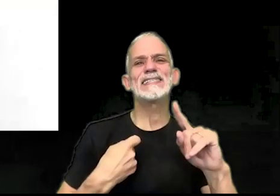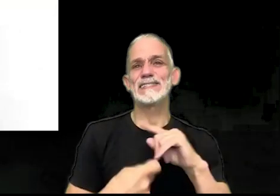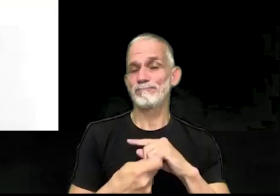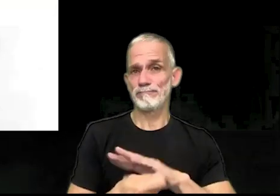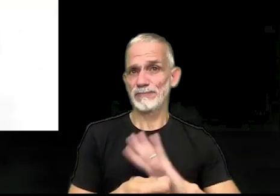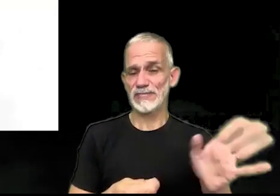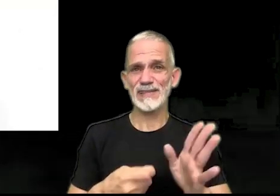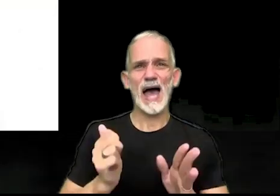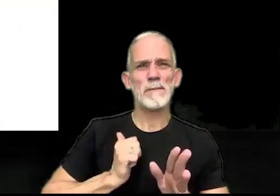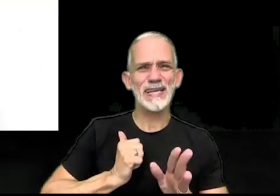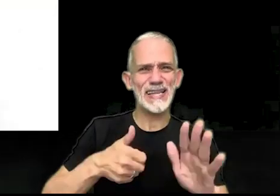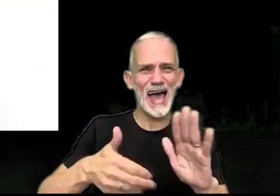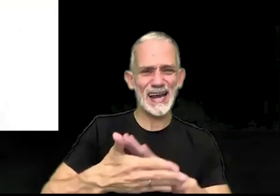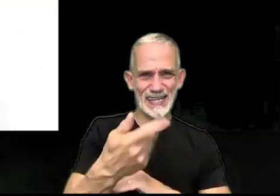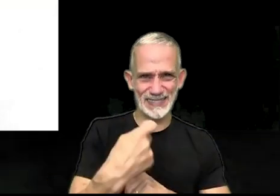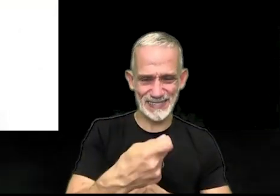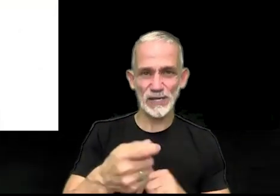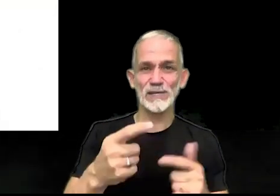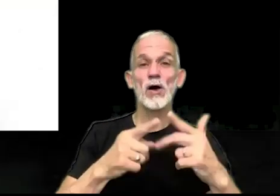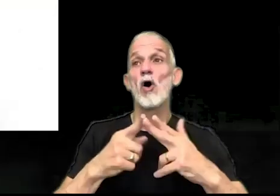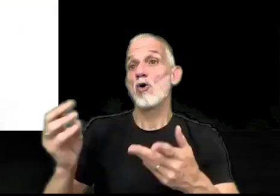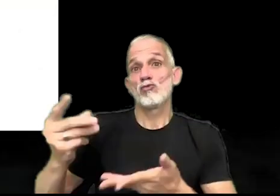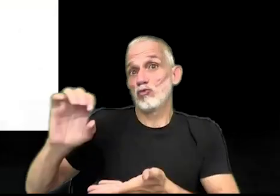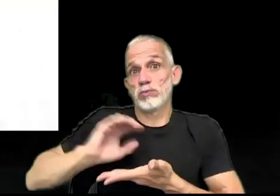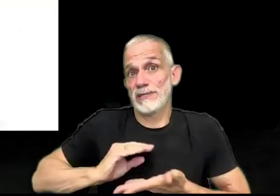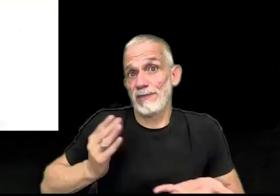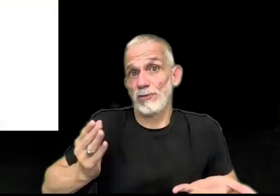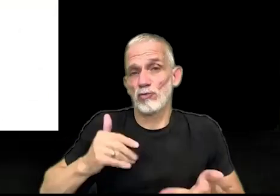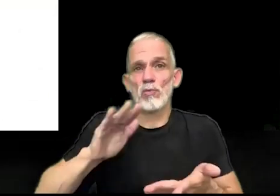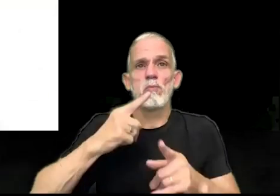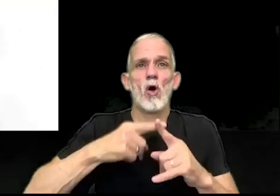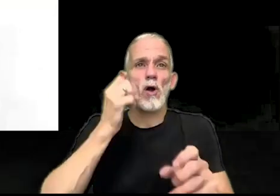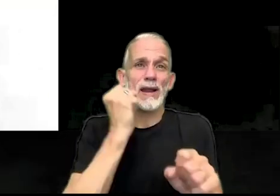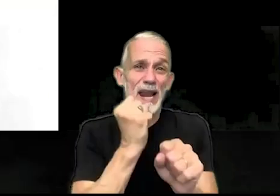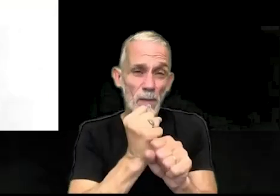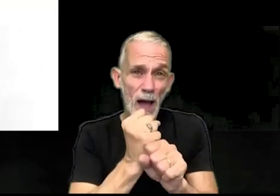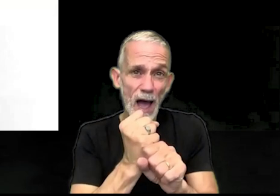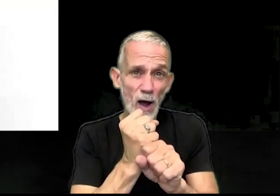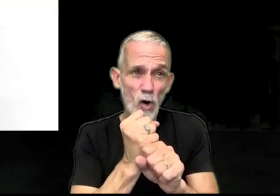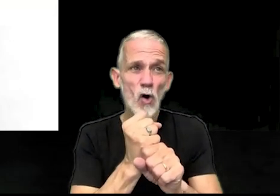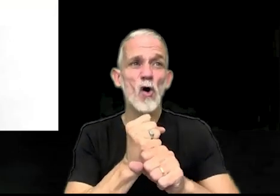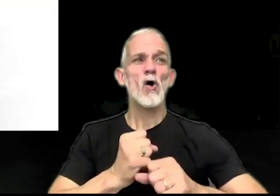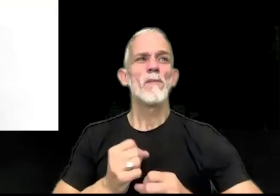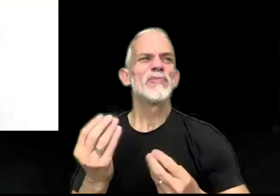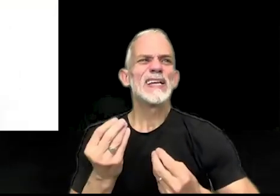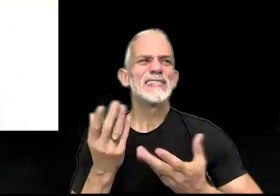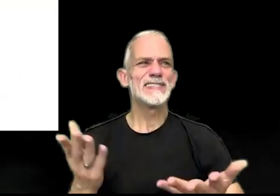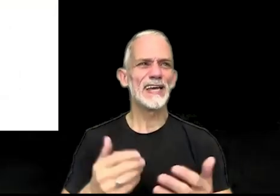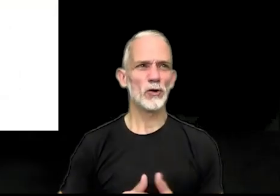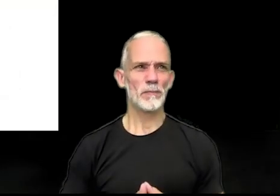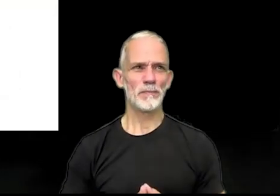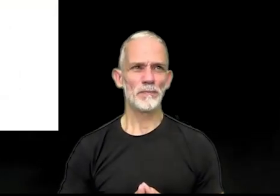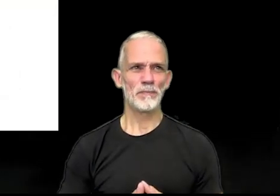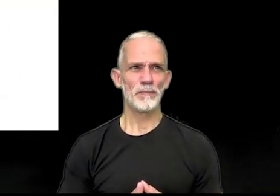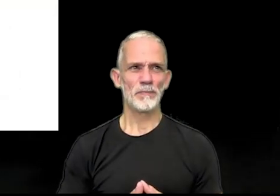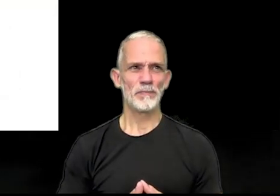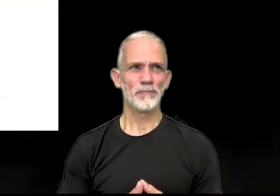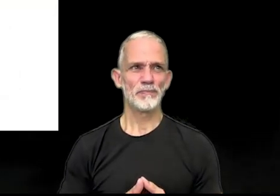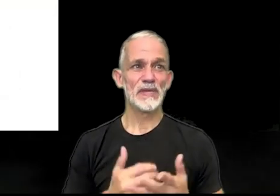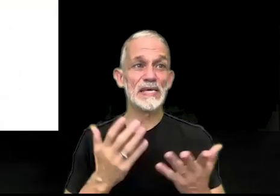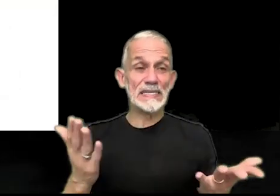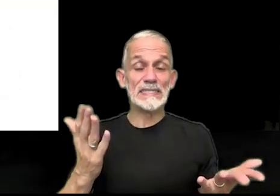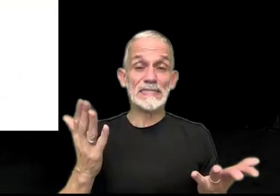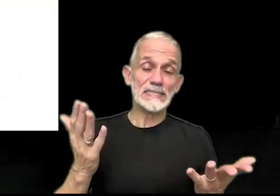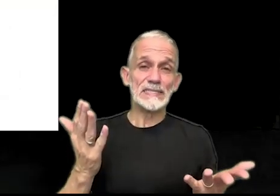tengan subsidios del Estado, subsidios vinculados al trabajo. ¿Qué hicieron? Se deroga